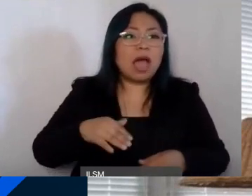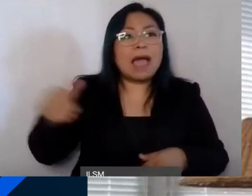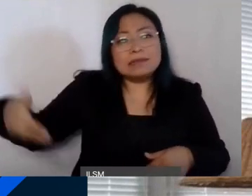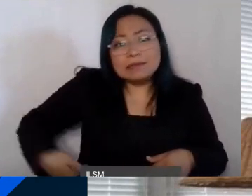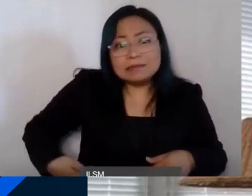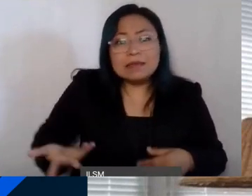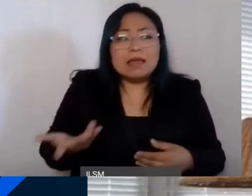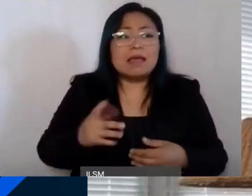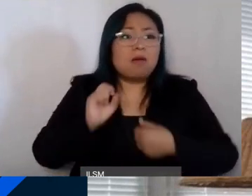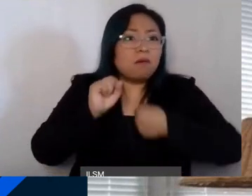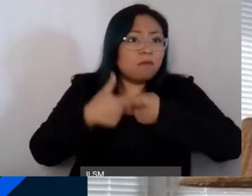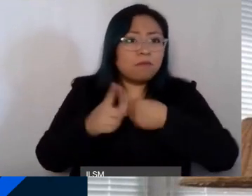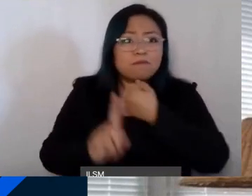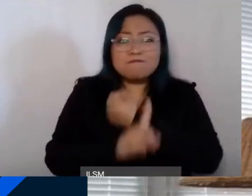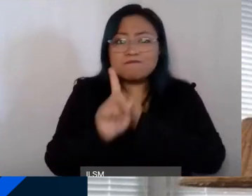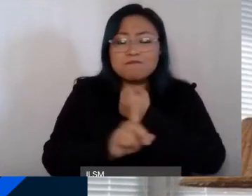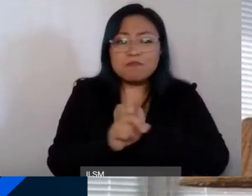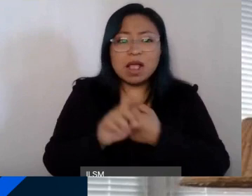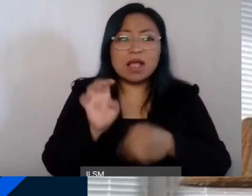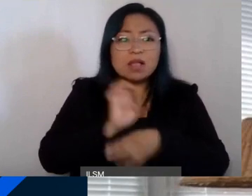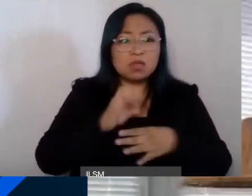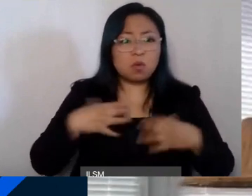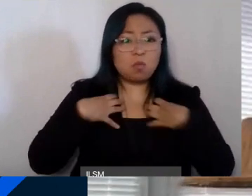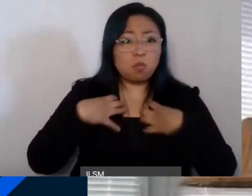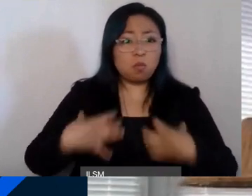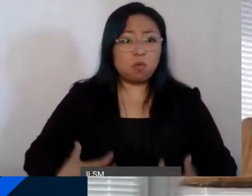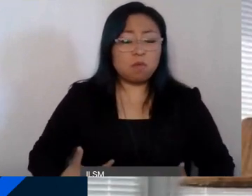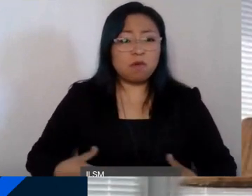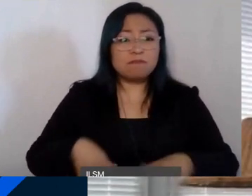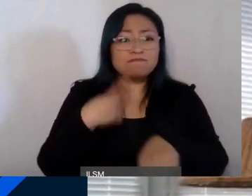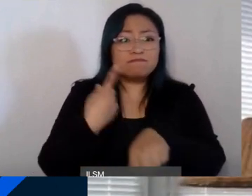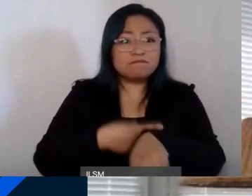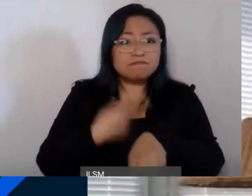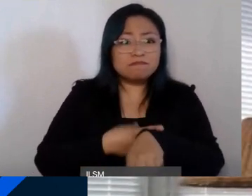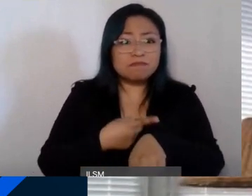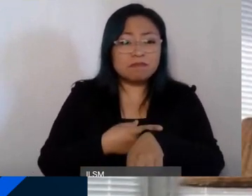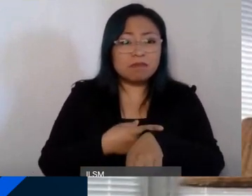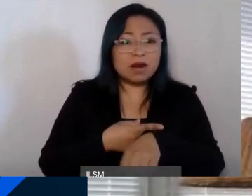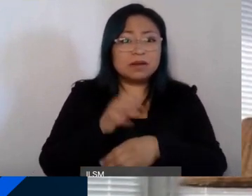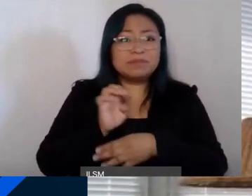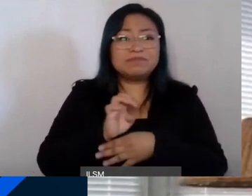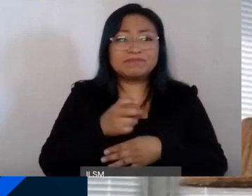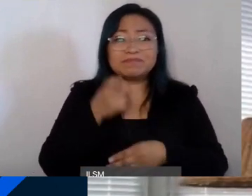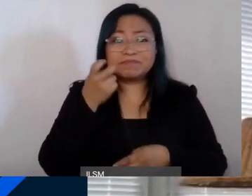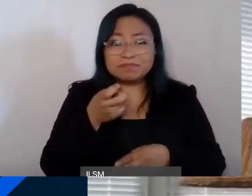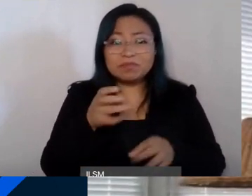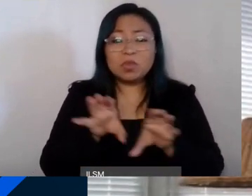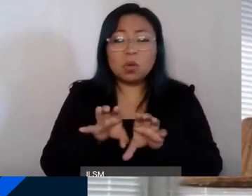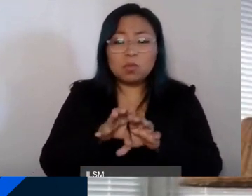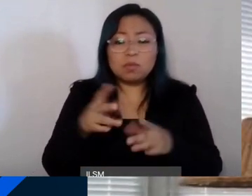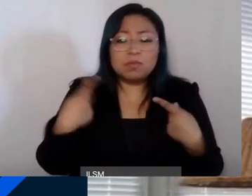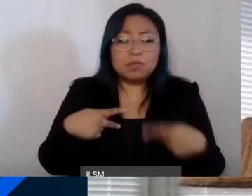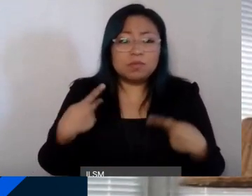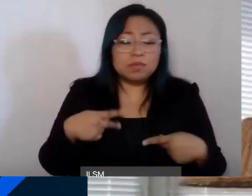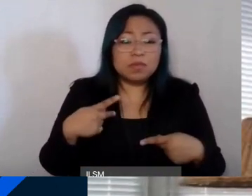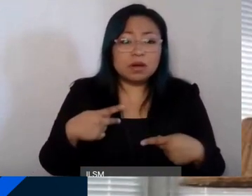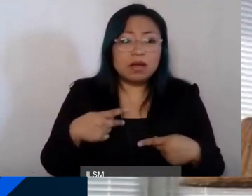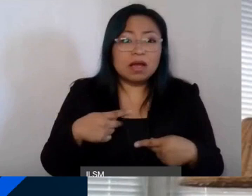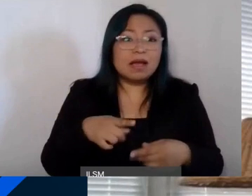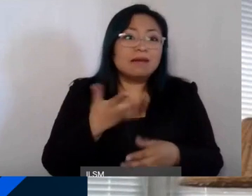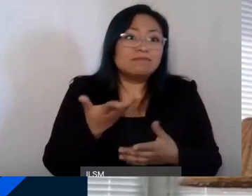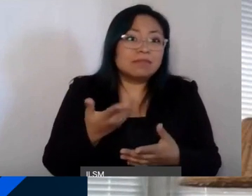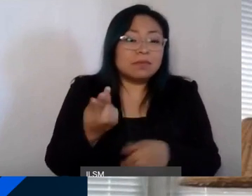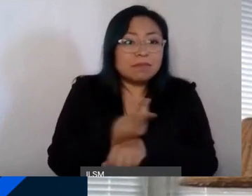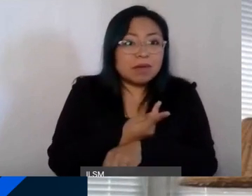cardiopulmonar no ha funcionado y se vuelven lo que se llama en un estado vegetativo que